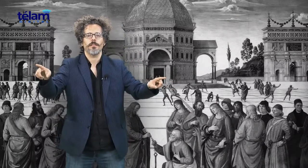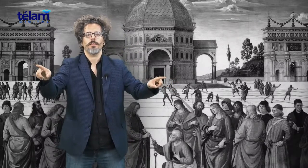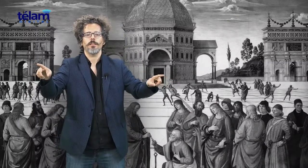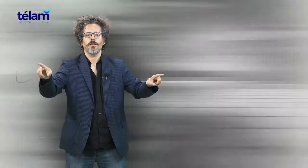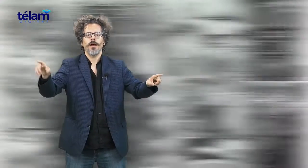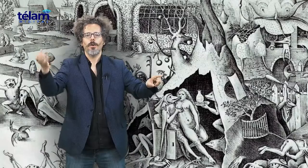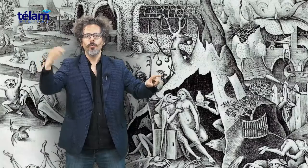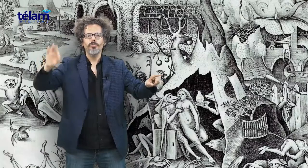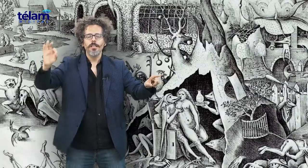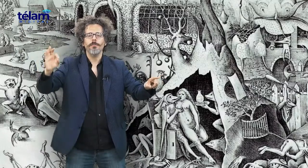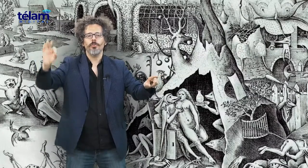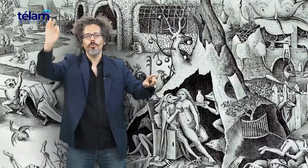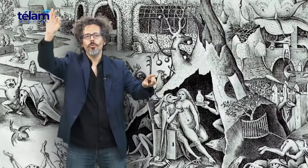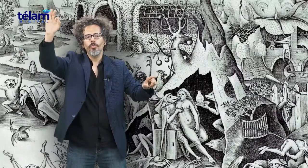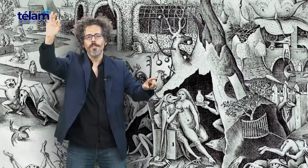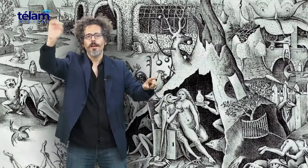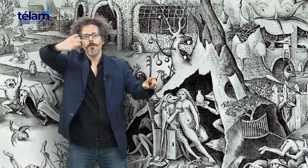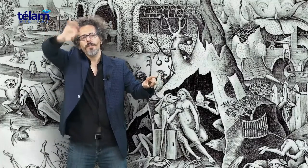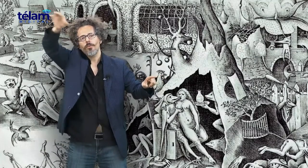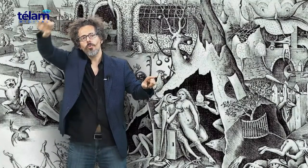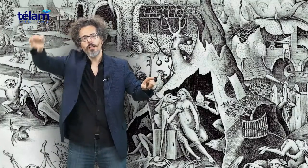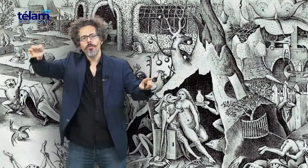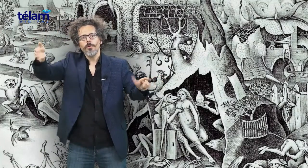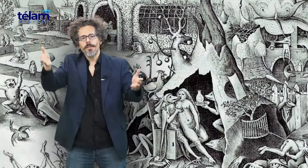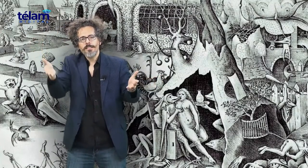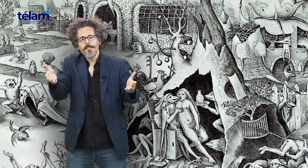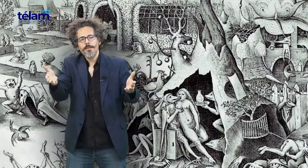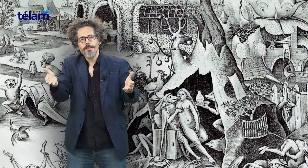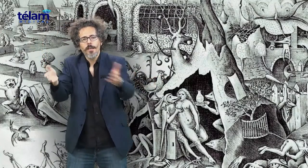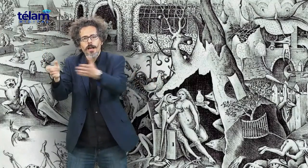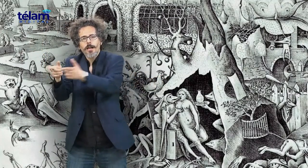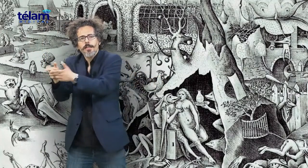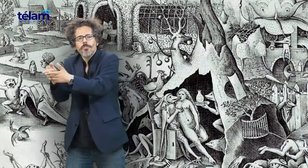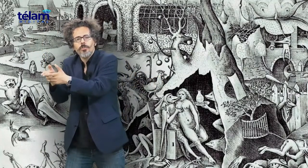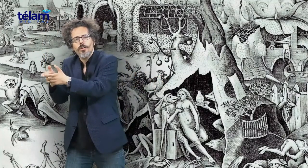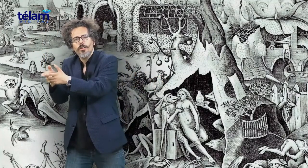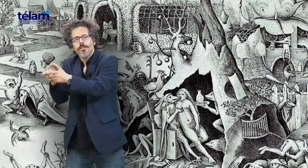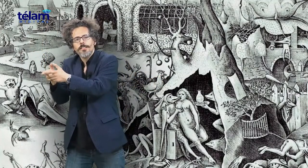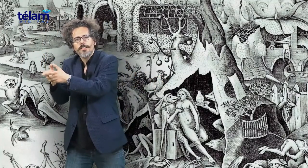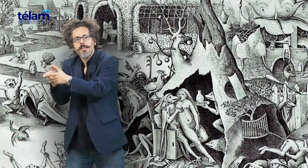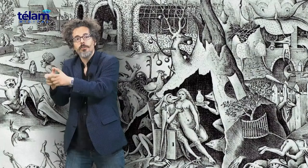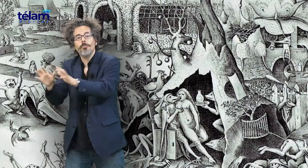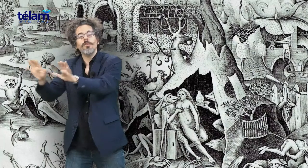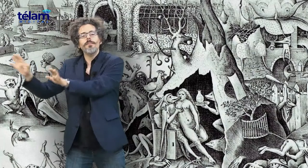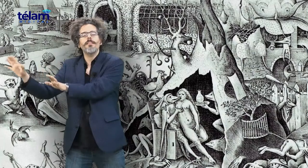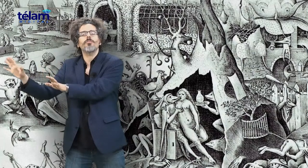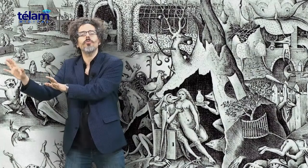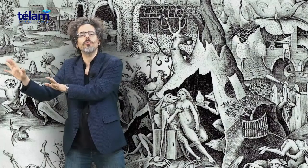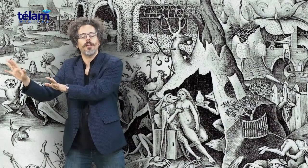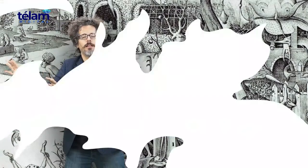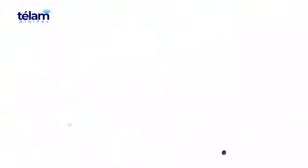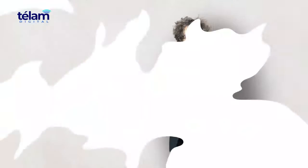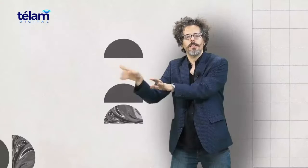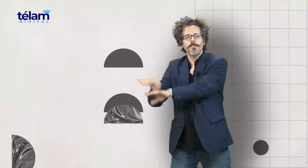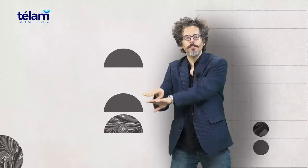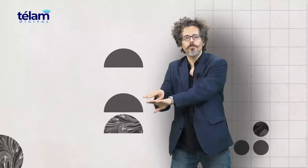sociedad un término, lujuria, vinculado precisamente a aquello que se señala como una vida